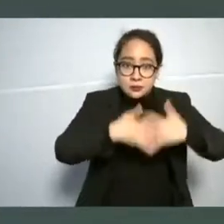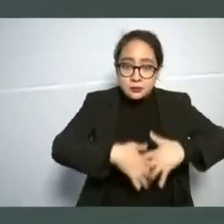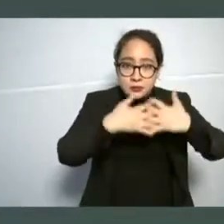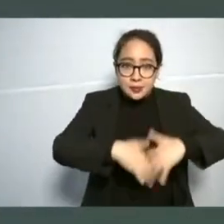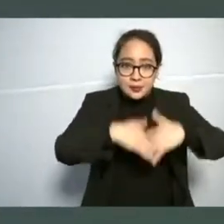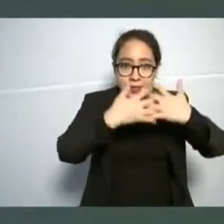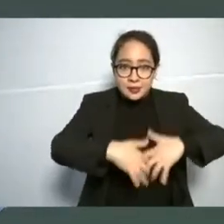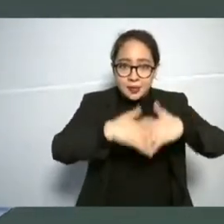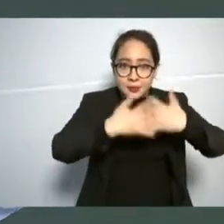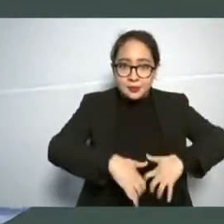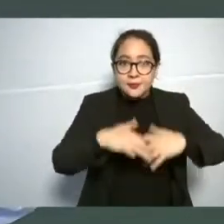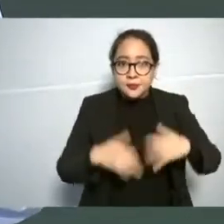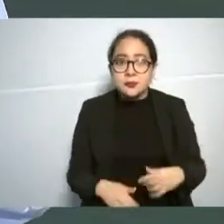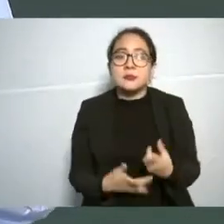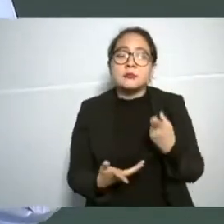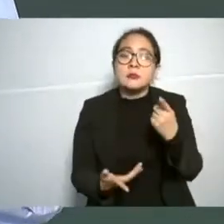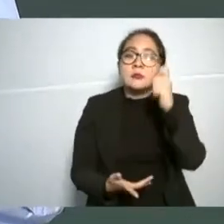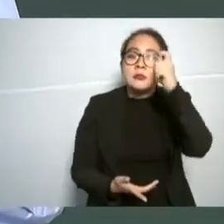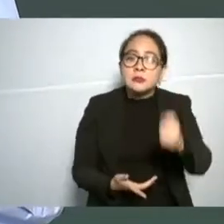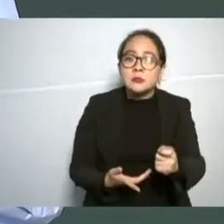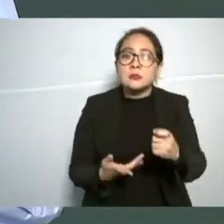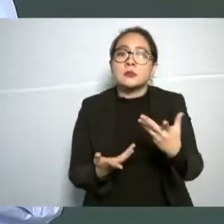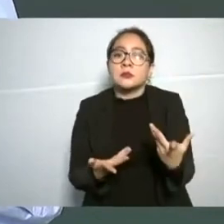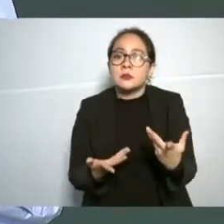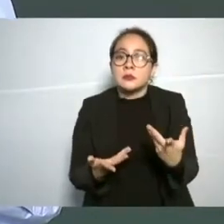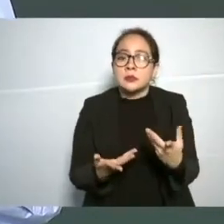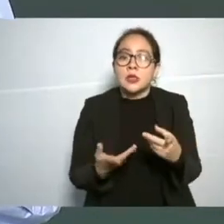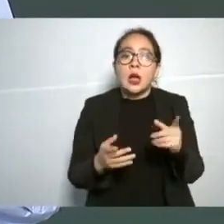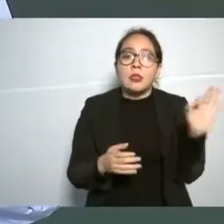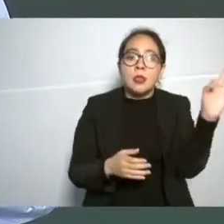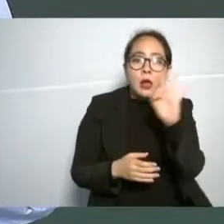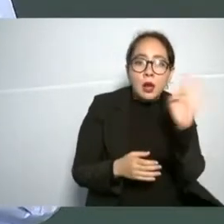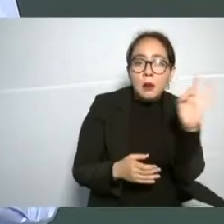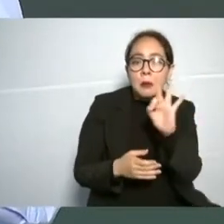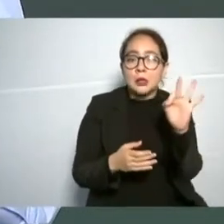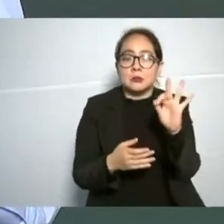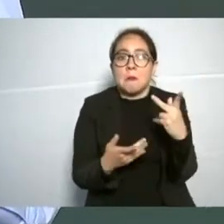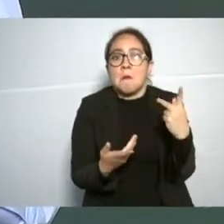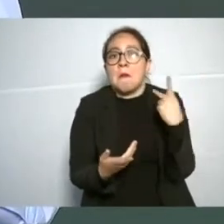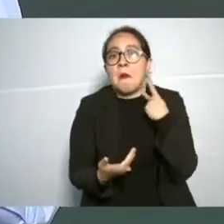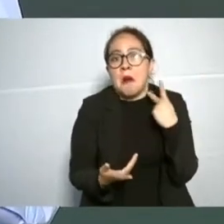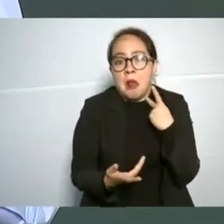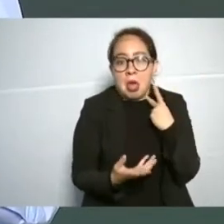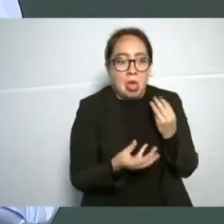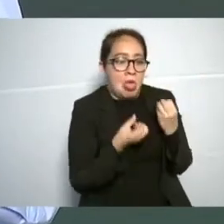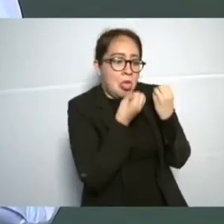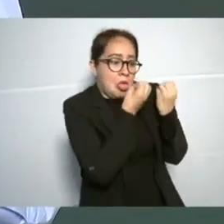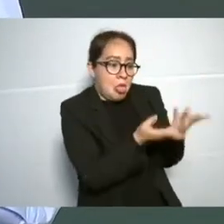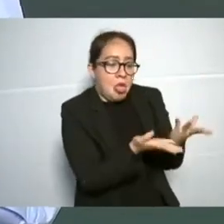estuviese vinculada a políticos,